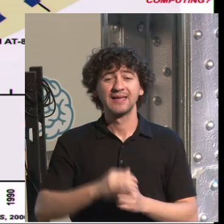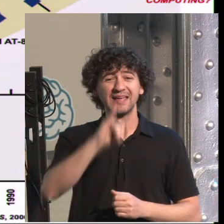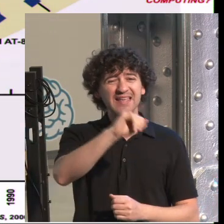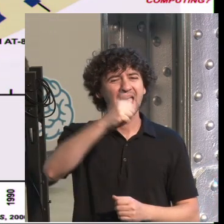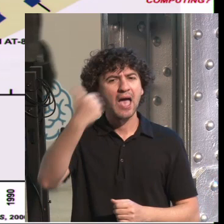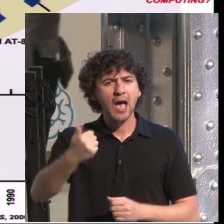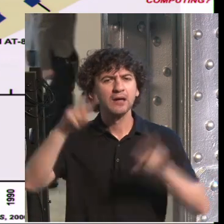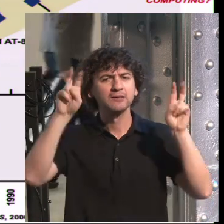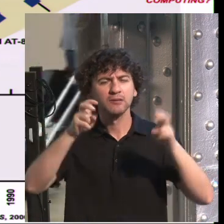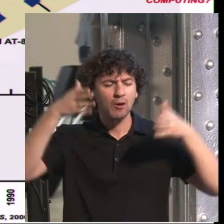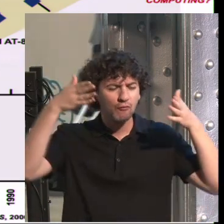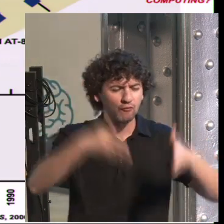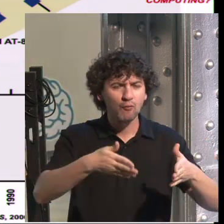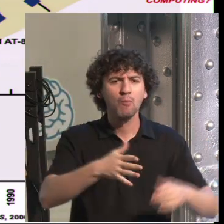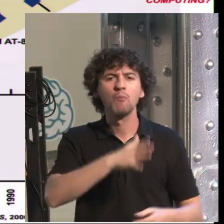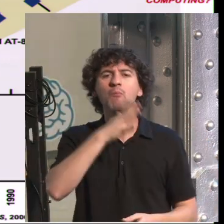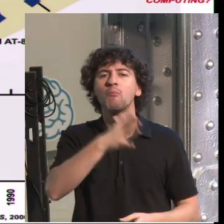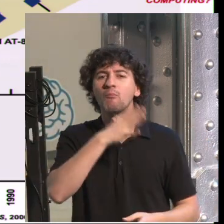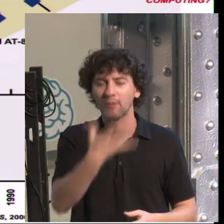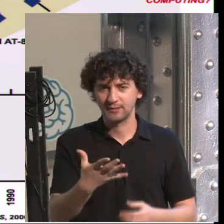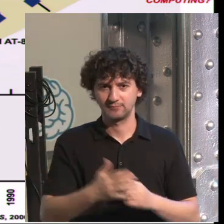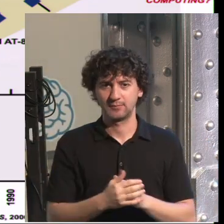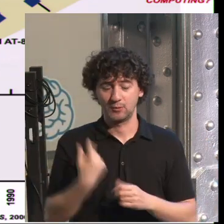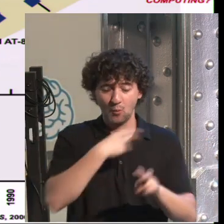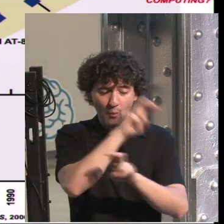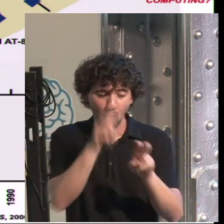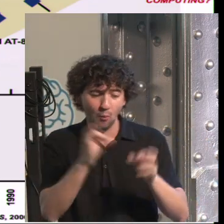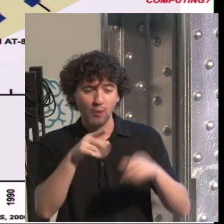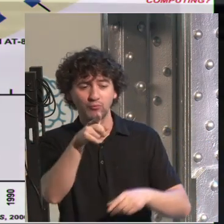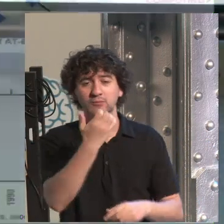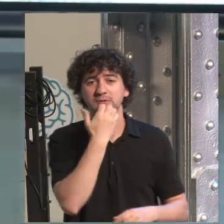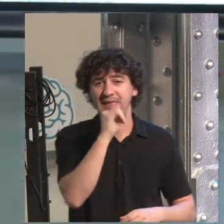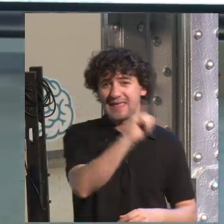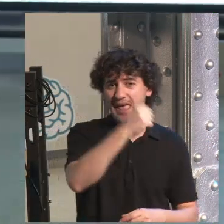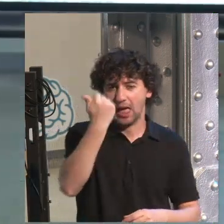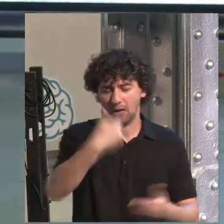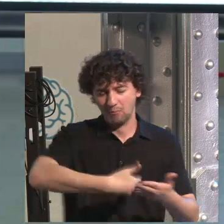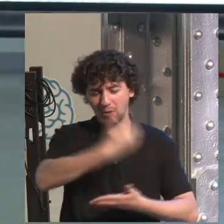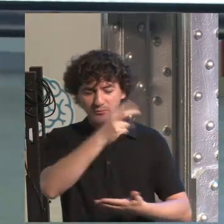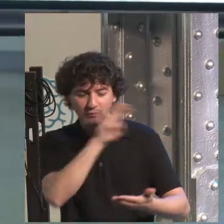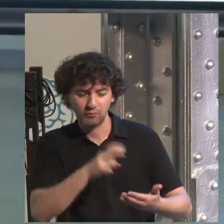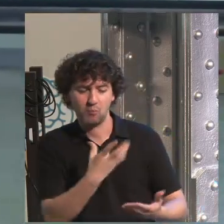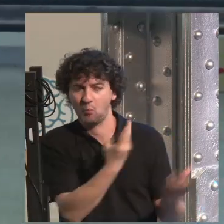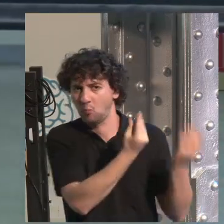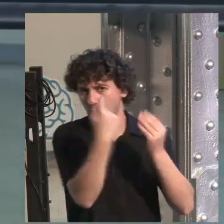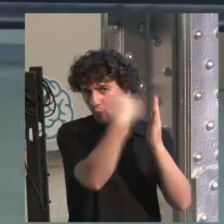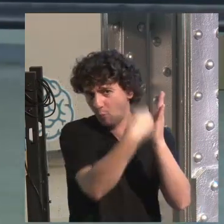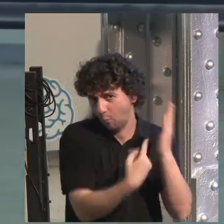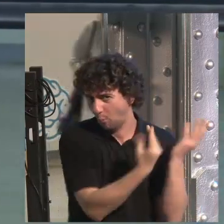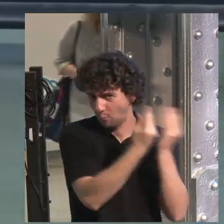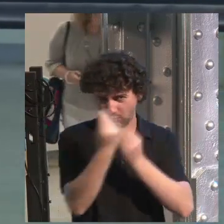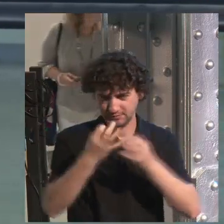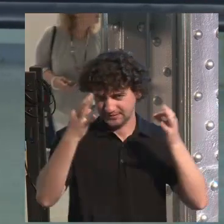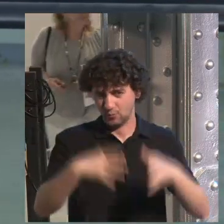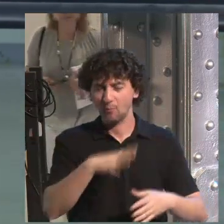artificial estos días? Y no he hecho la búsqueda como has hecho tú, pero si buscas inteligencia artificial en la prensa, seguro que salen miles de entradas, ¿no? Es